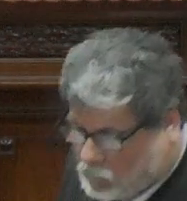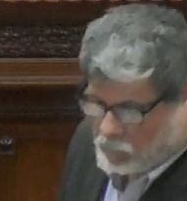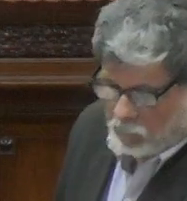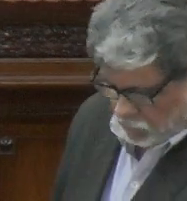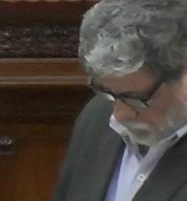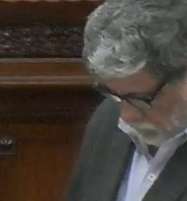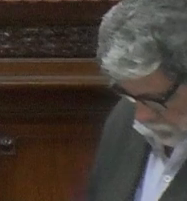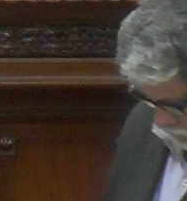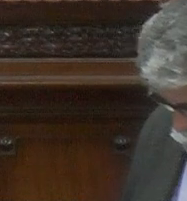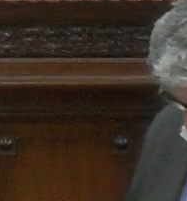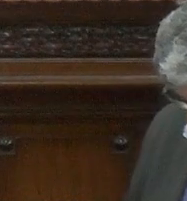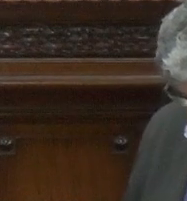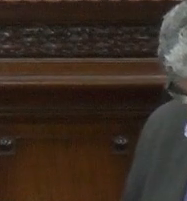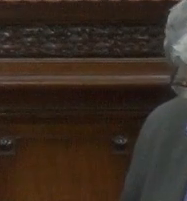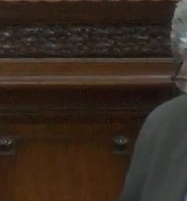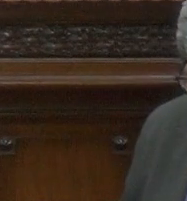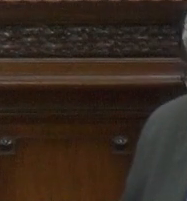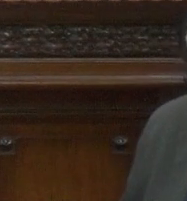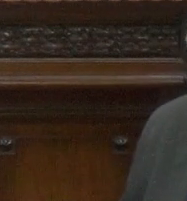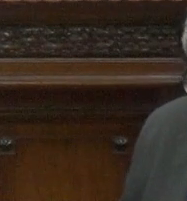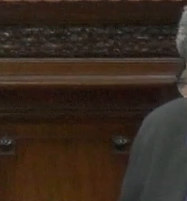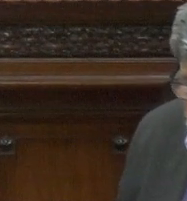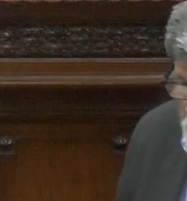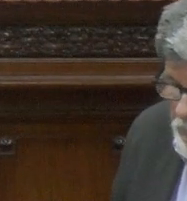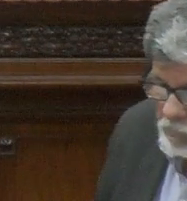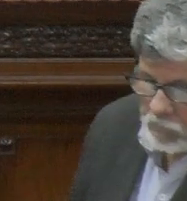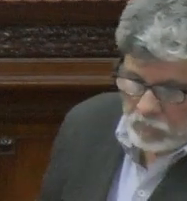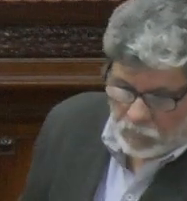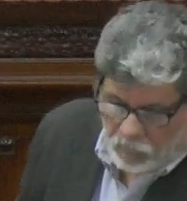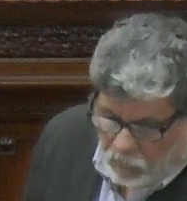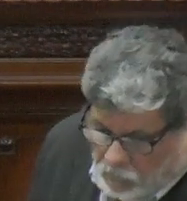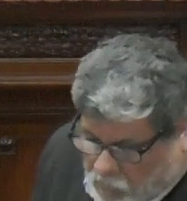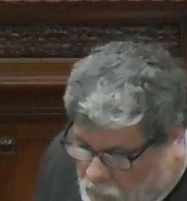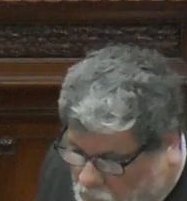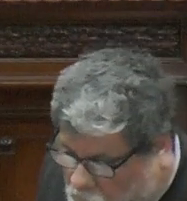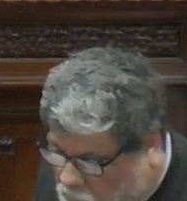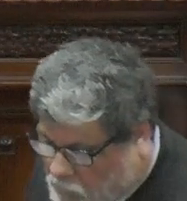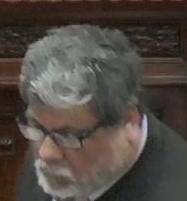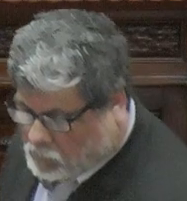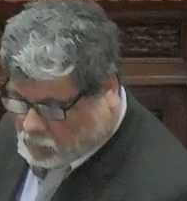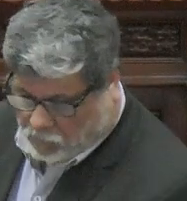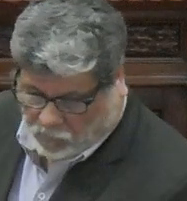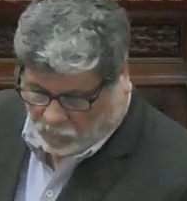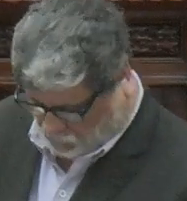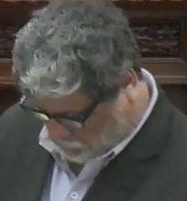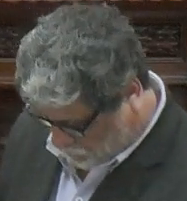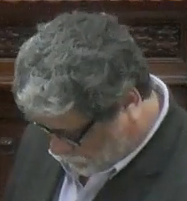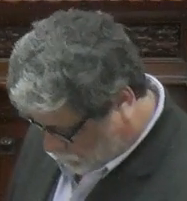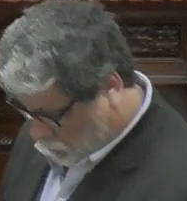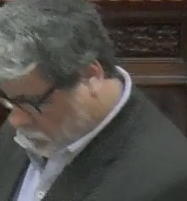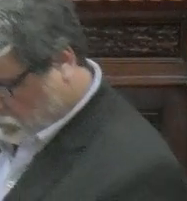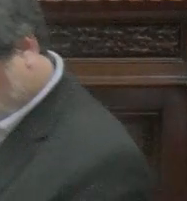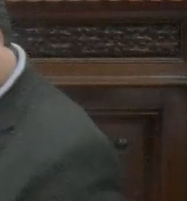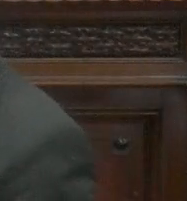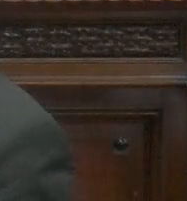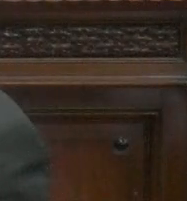54837, perdón, que ya lo dije, por el cual esta Cámara de la diputada Catalina Ilionela, por el cual esta Cámara declara su profunda preocupación y rechazo a las medidas